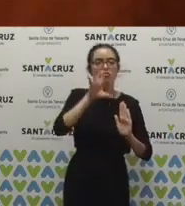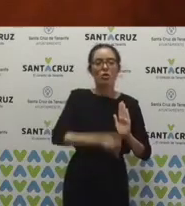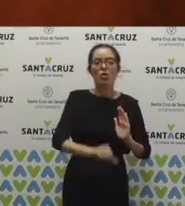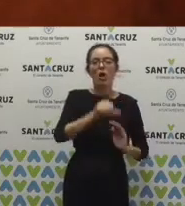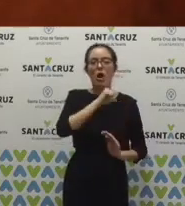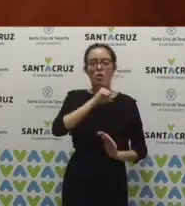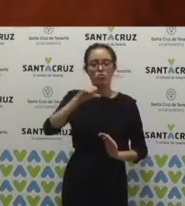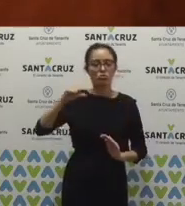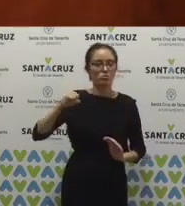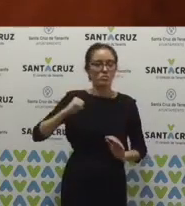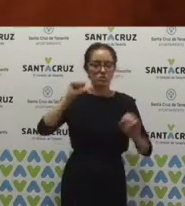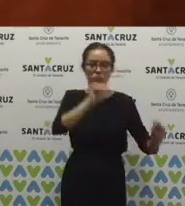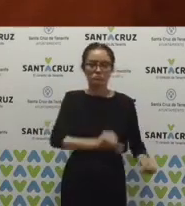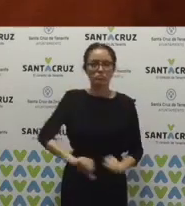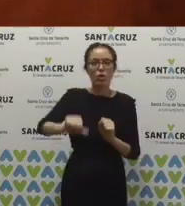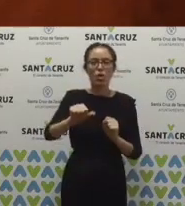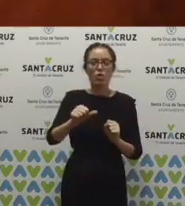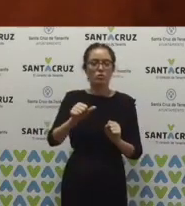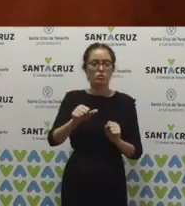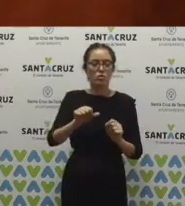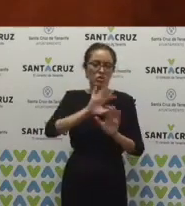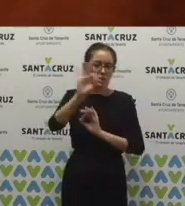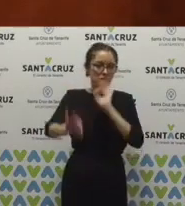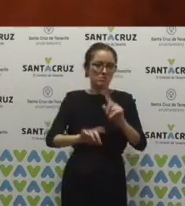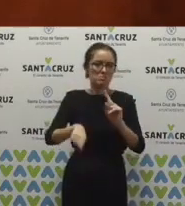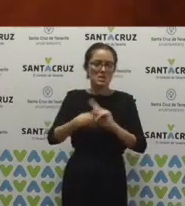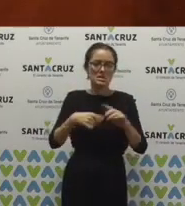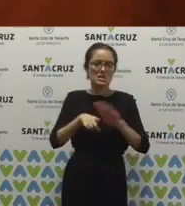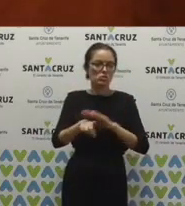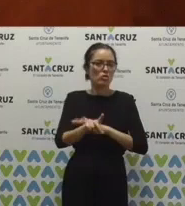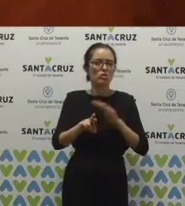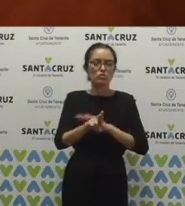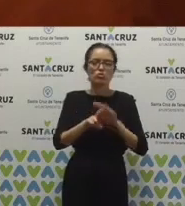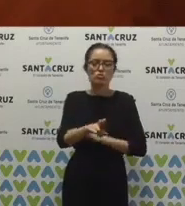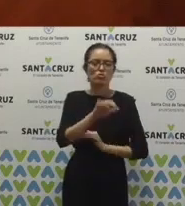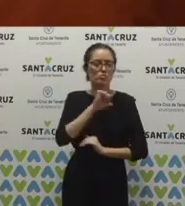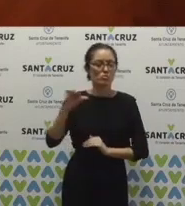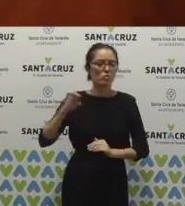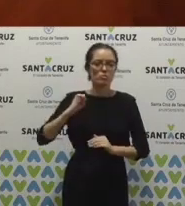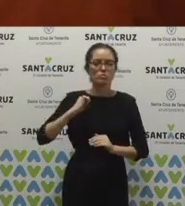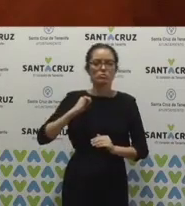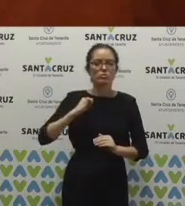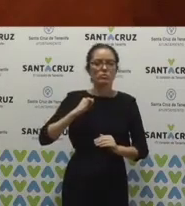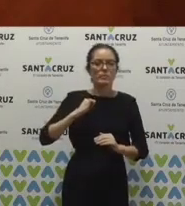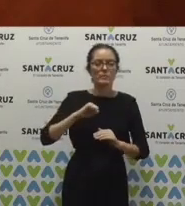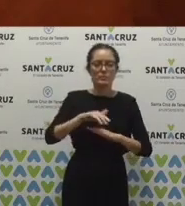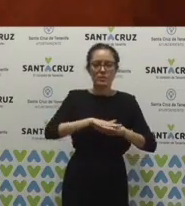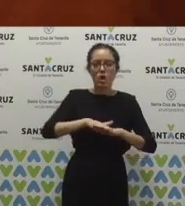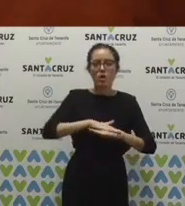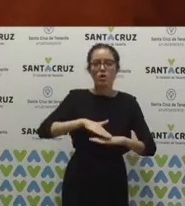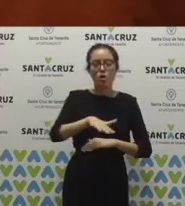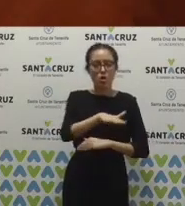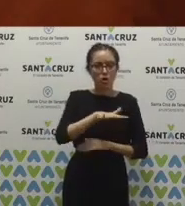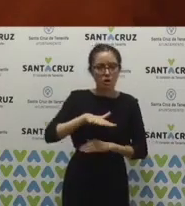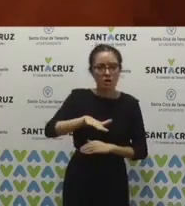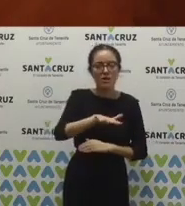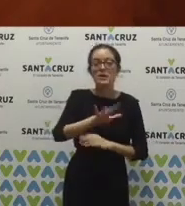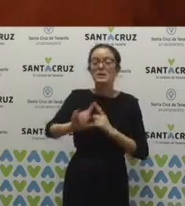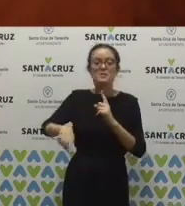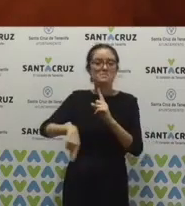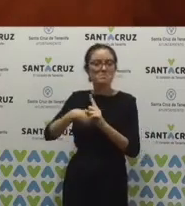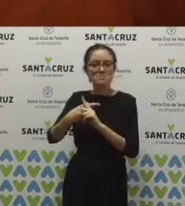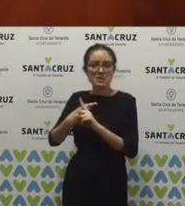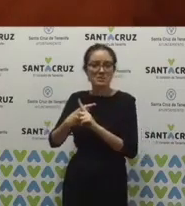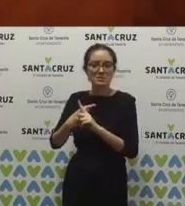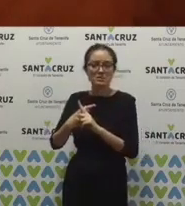organizativa y de gestión reculta los recursos propios de las entidades locales así como de las diferentes fuentes de